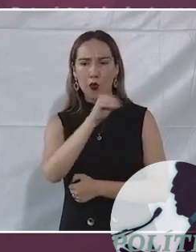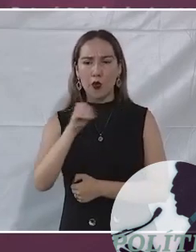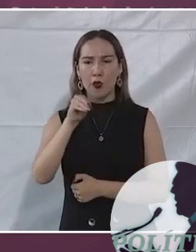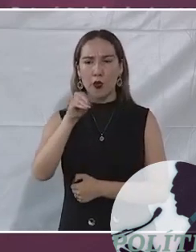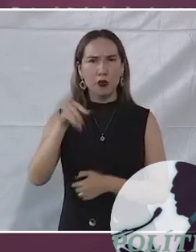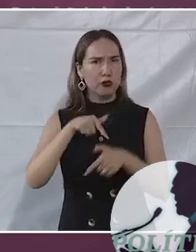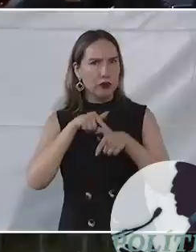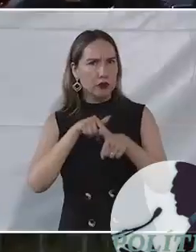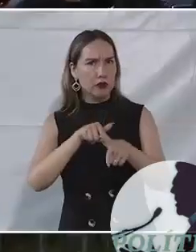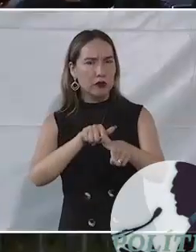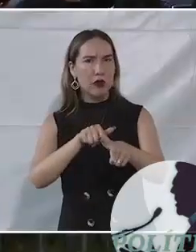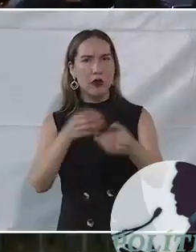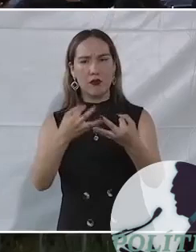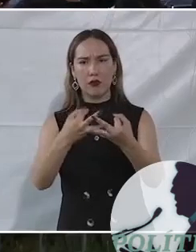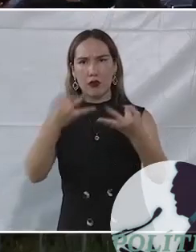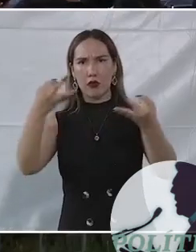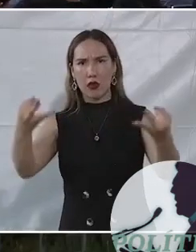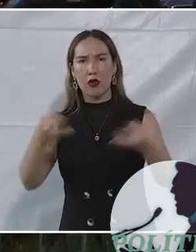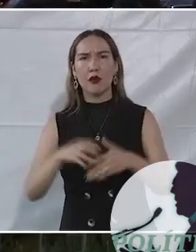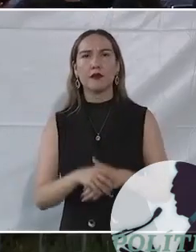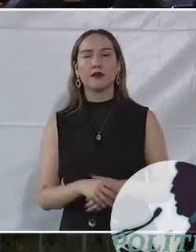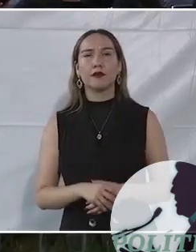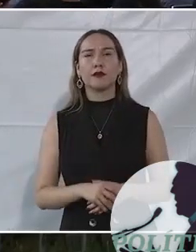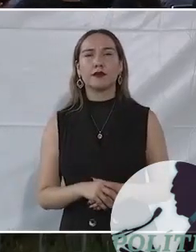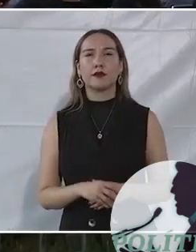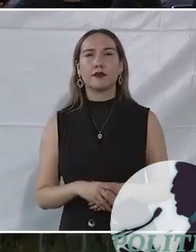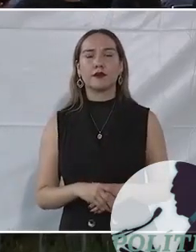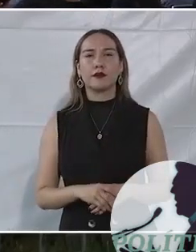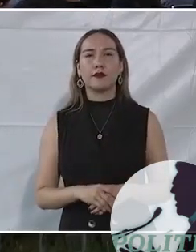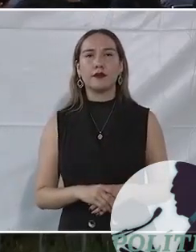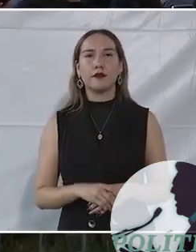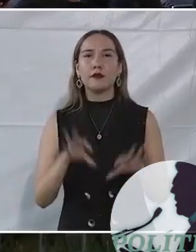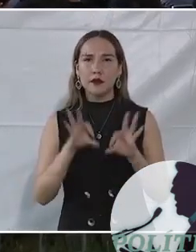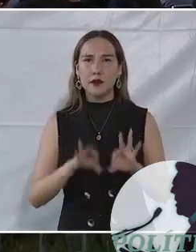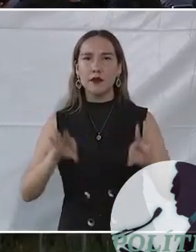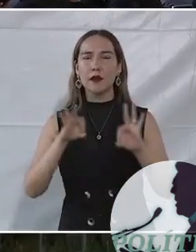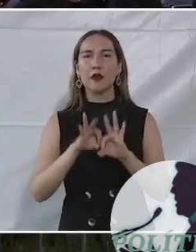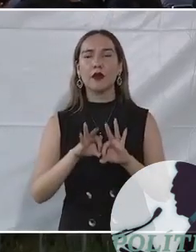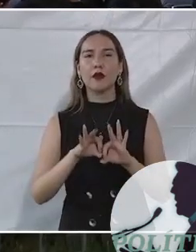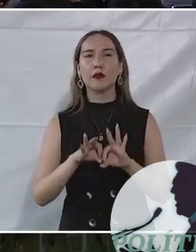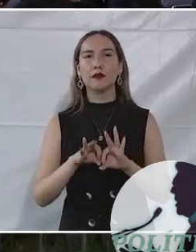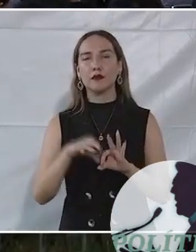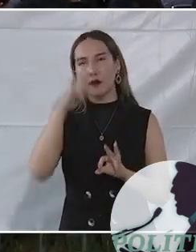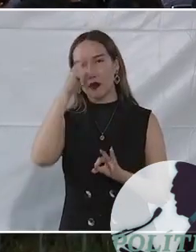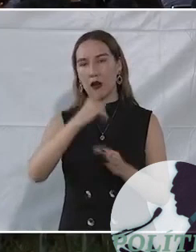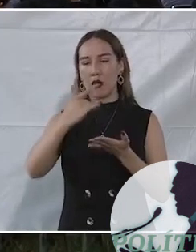Lo que queremos es que se aproveche ese apoyo